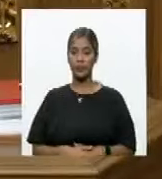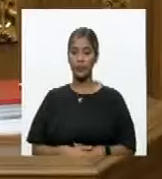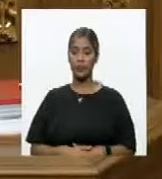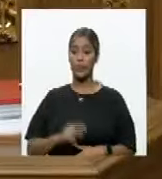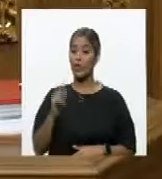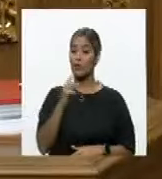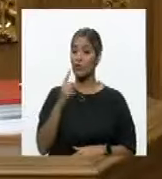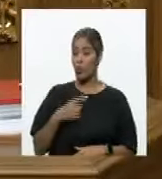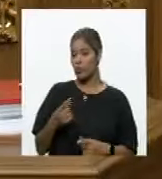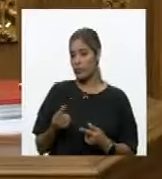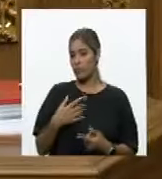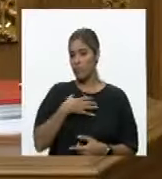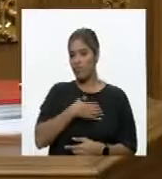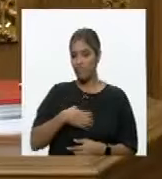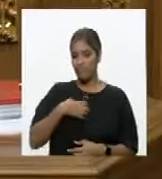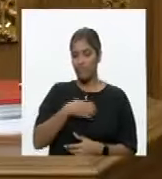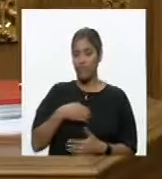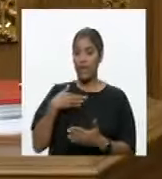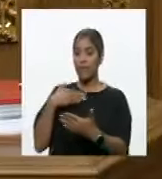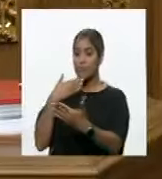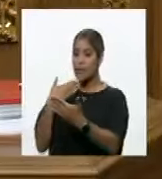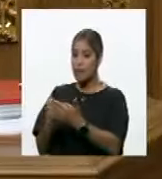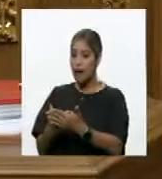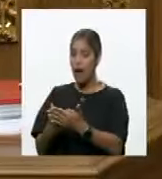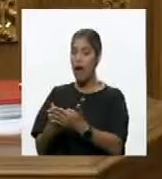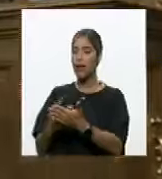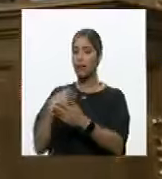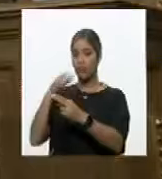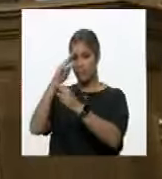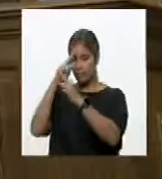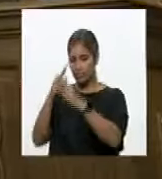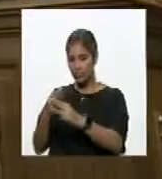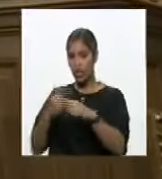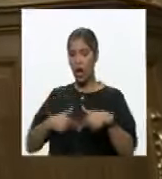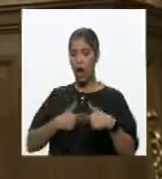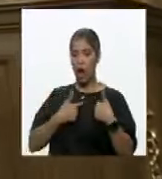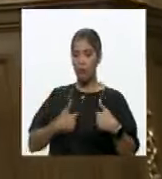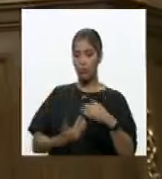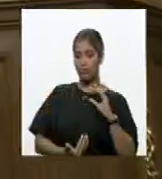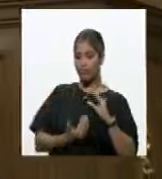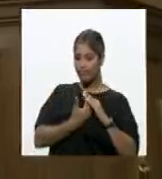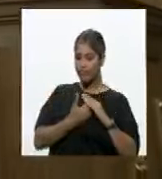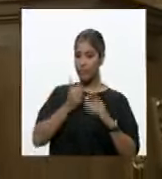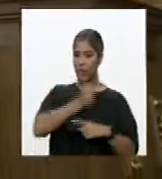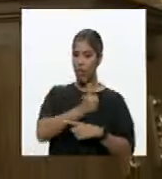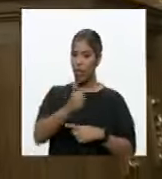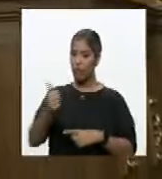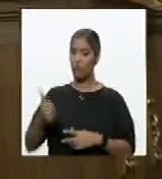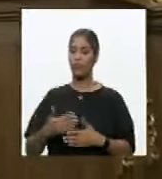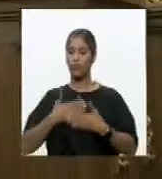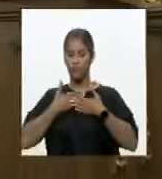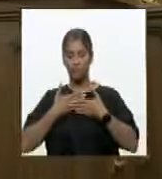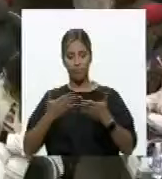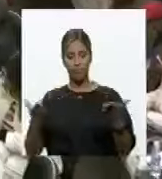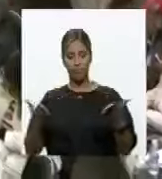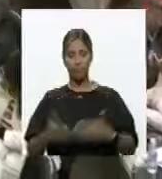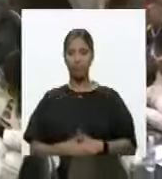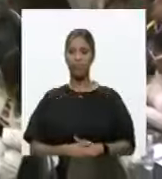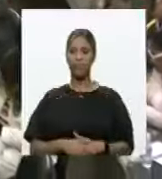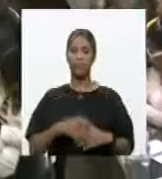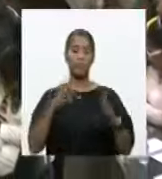Solo sentimientos de agradecimiento y de admiración quedan en mi corazón para todos y cada uno de ustedes.